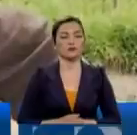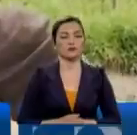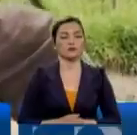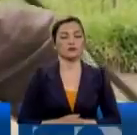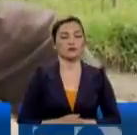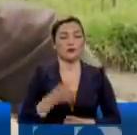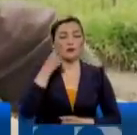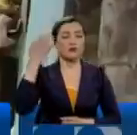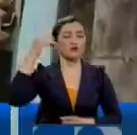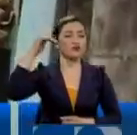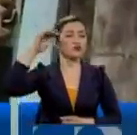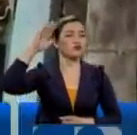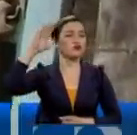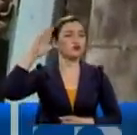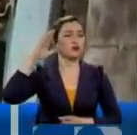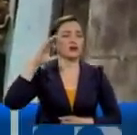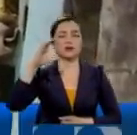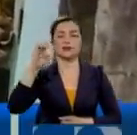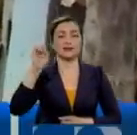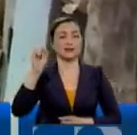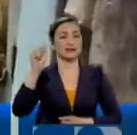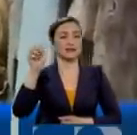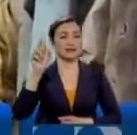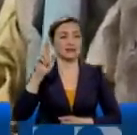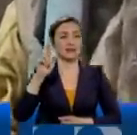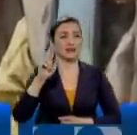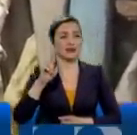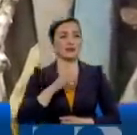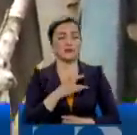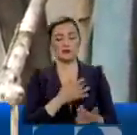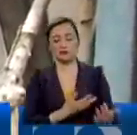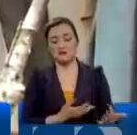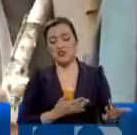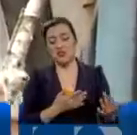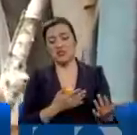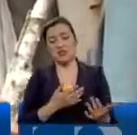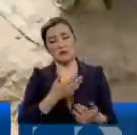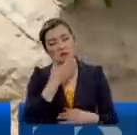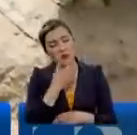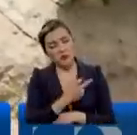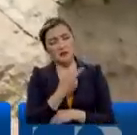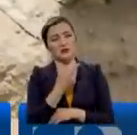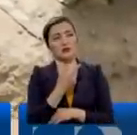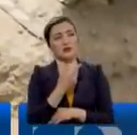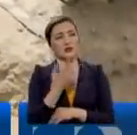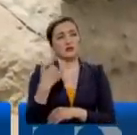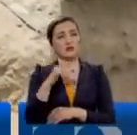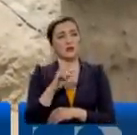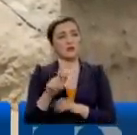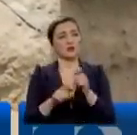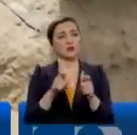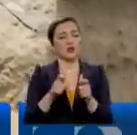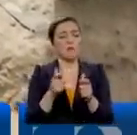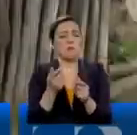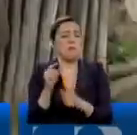Hace muchos años que César Augusto perdió la esperanza de días mejores. Es que lo poco que tenía lo perdió o lo vendió, aseguran sus